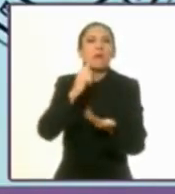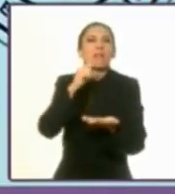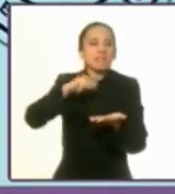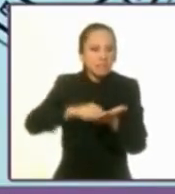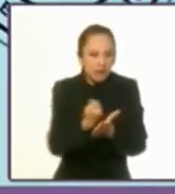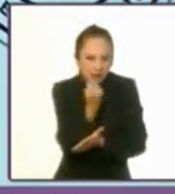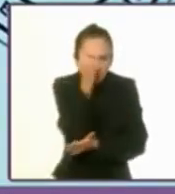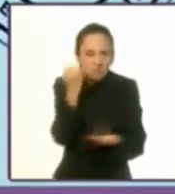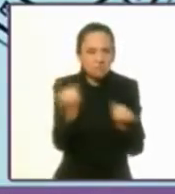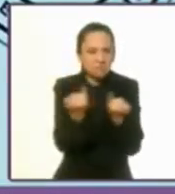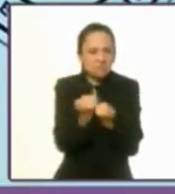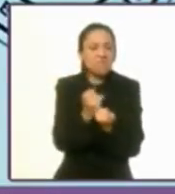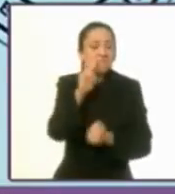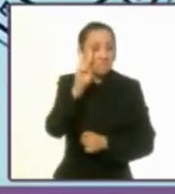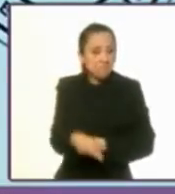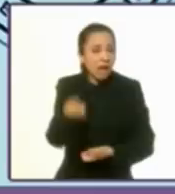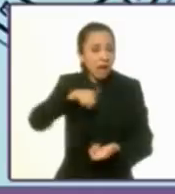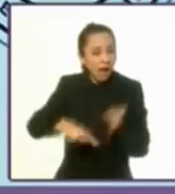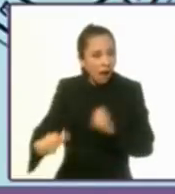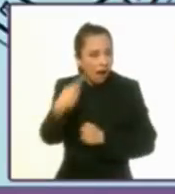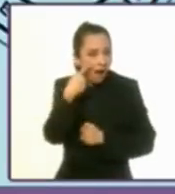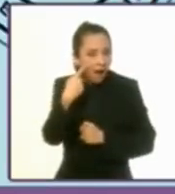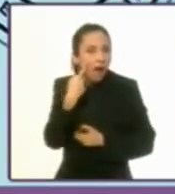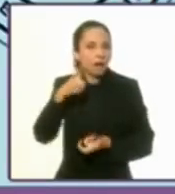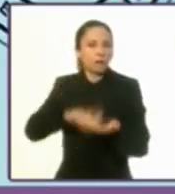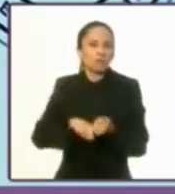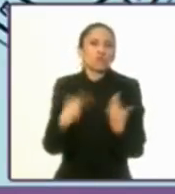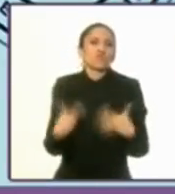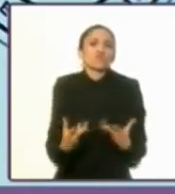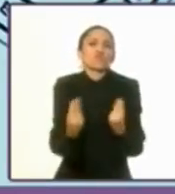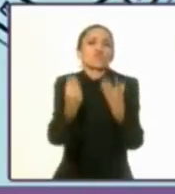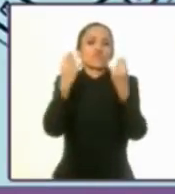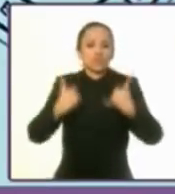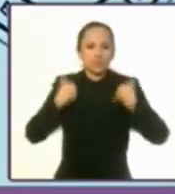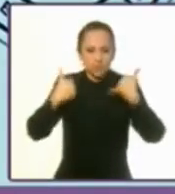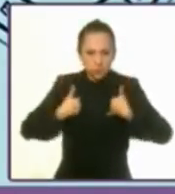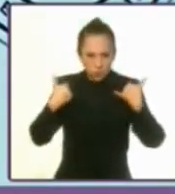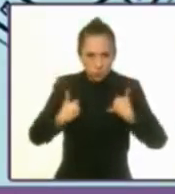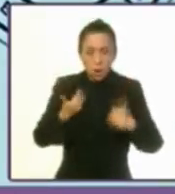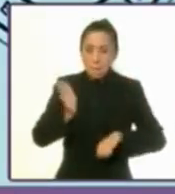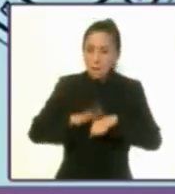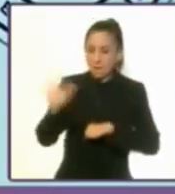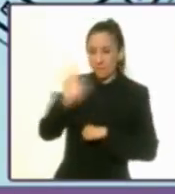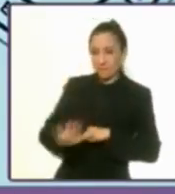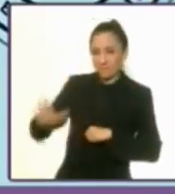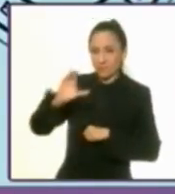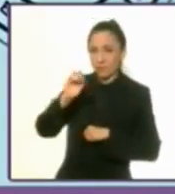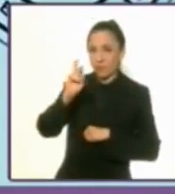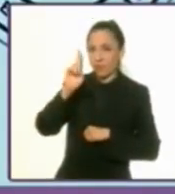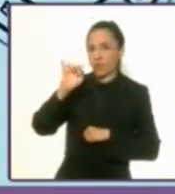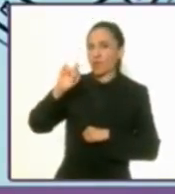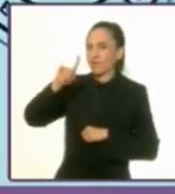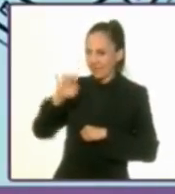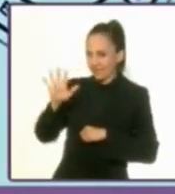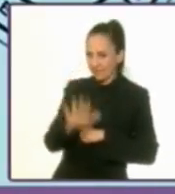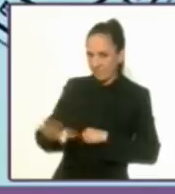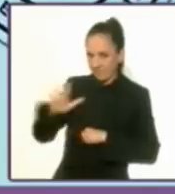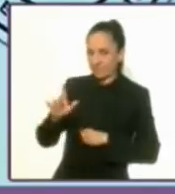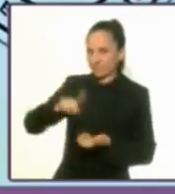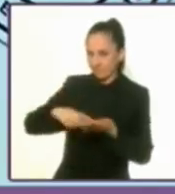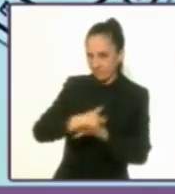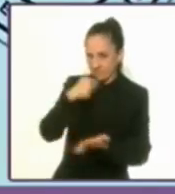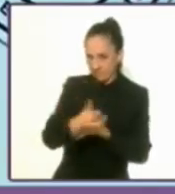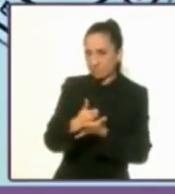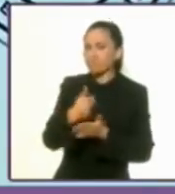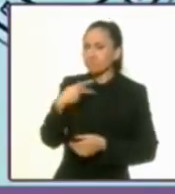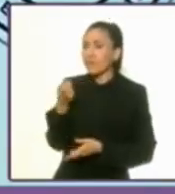en nuestra ciudad el mayor número de jóvenes está justo en la zona oriente pero también es la zona oriente la que tiene